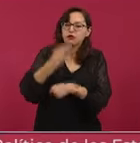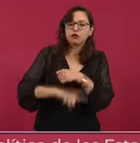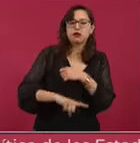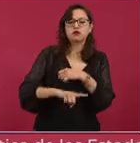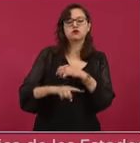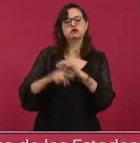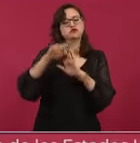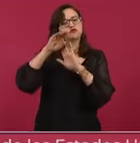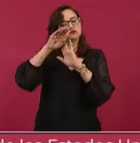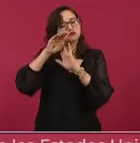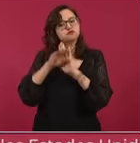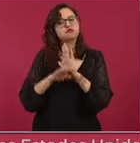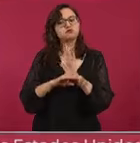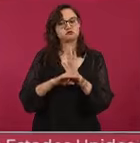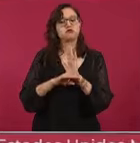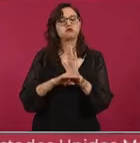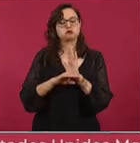que